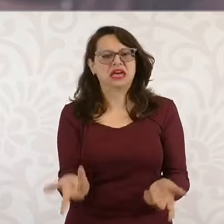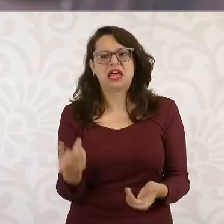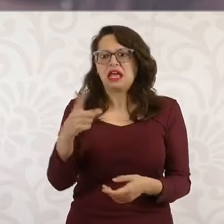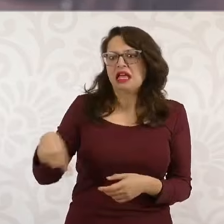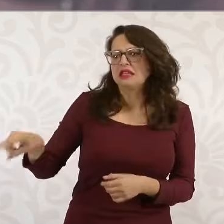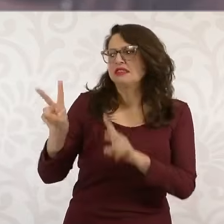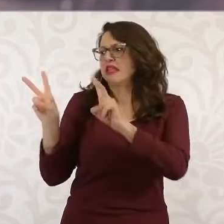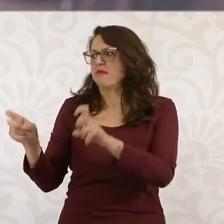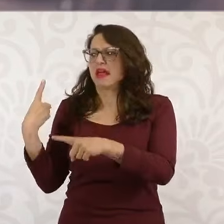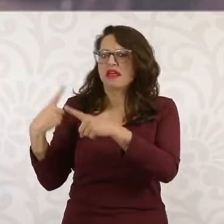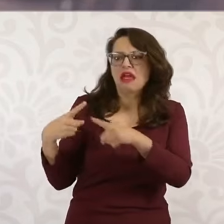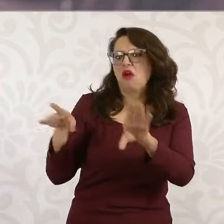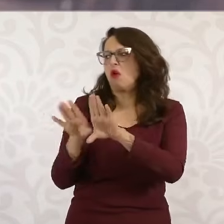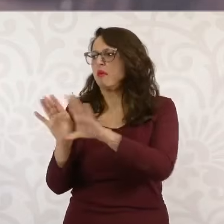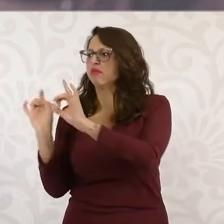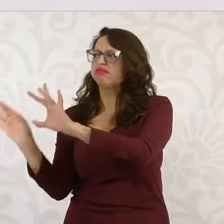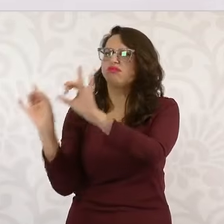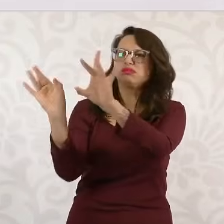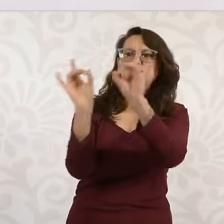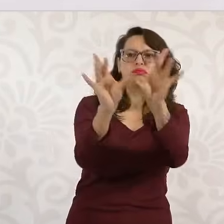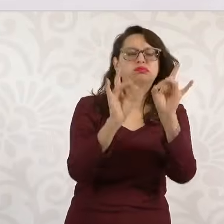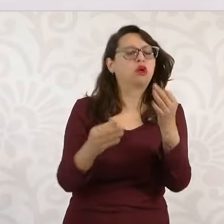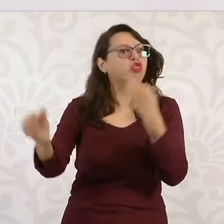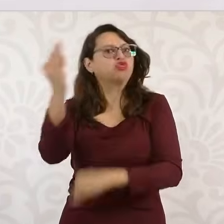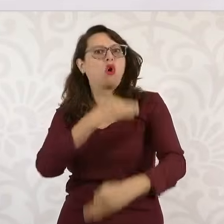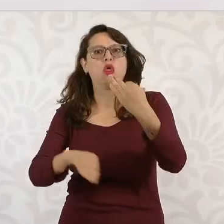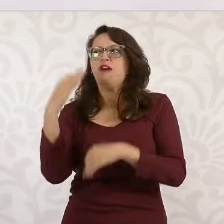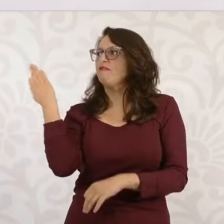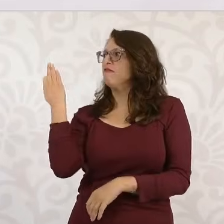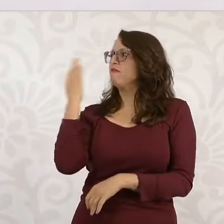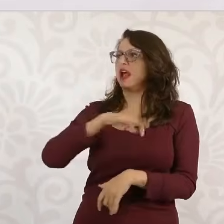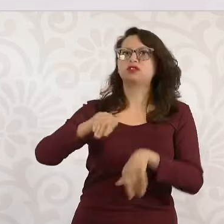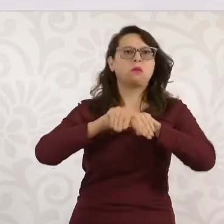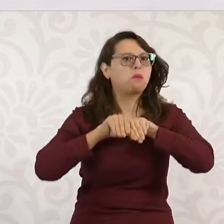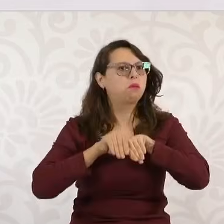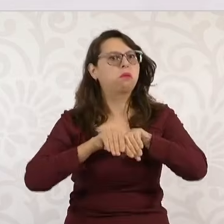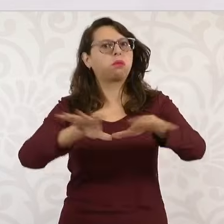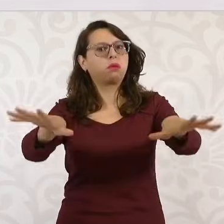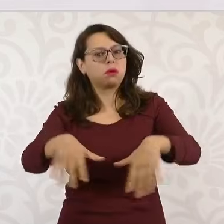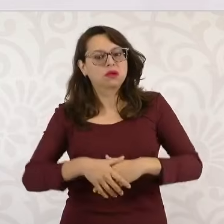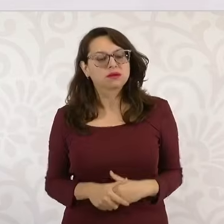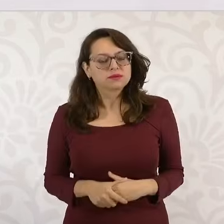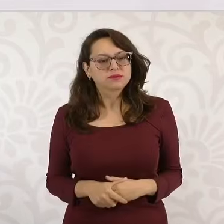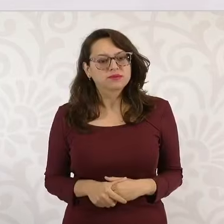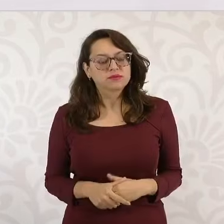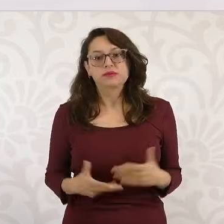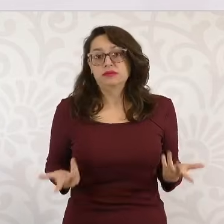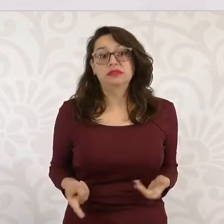los hechos que ocurrían en diferentes ciudades e instalaciones del país. El objetivo de quienes promovieron